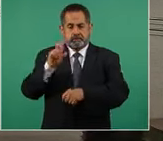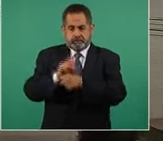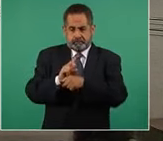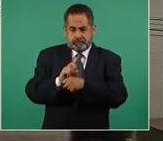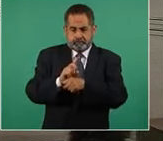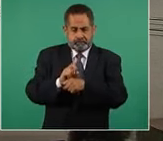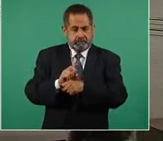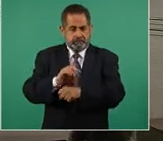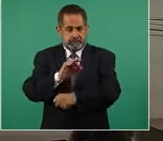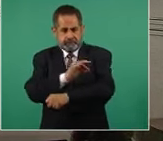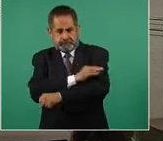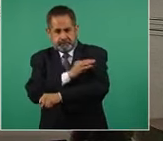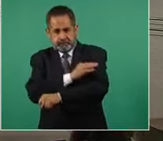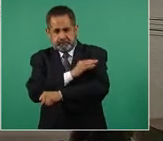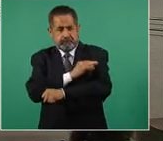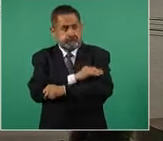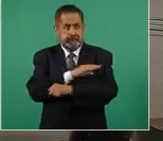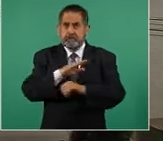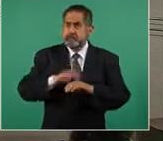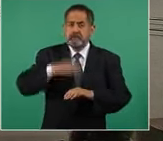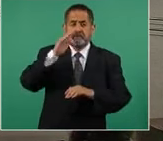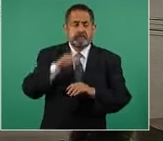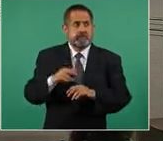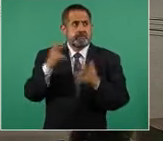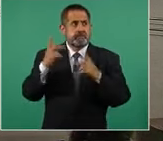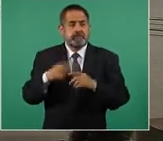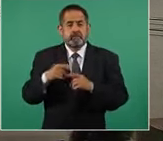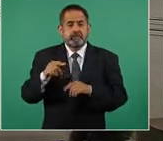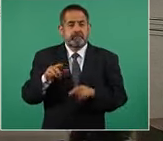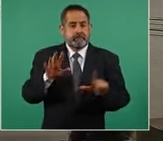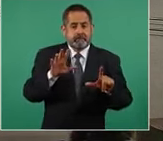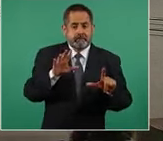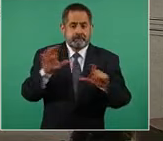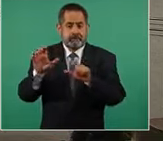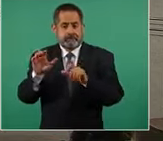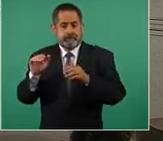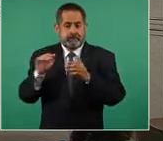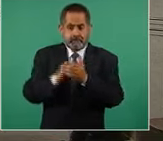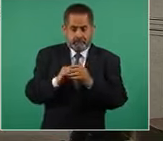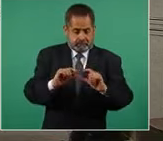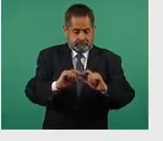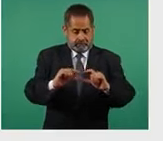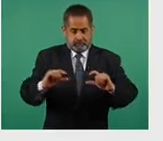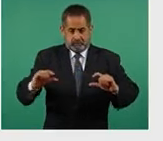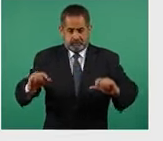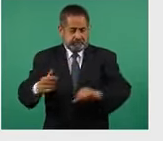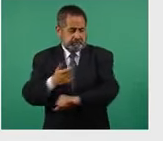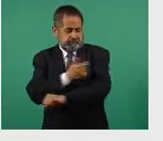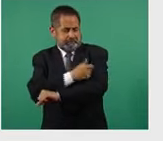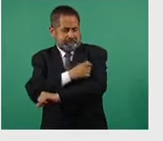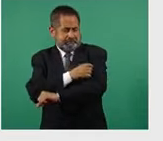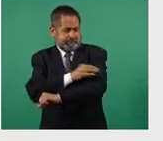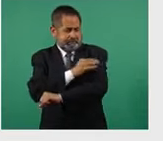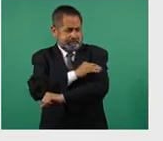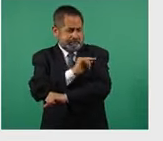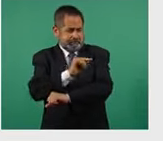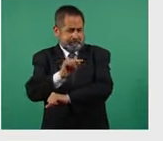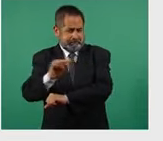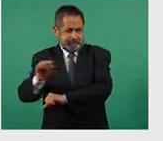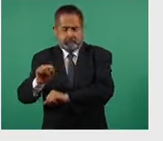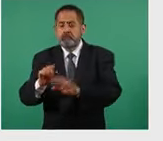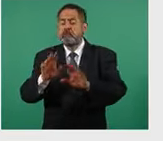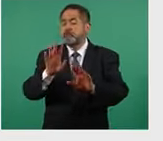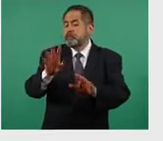de vacunación con arriba de 700.000 dosis. De hecho, queremos hacer una